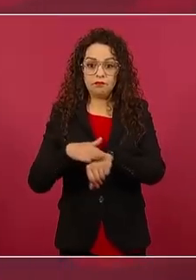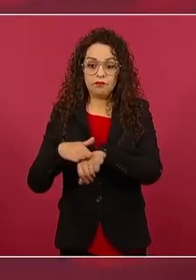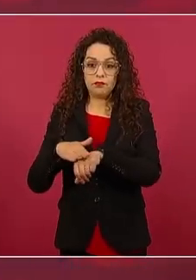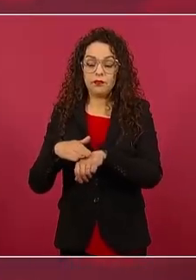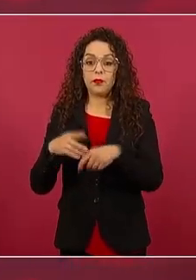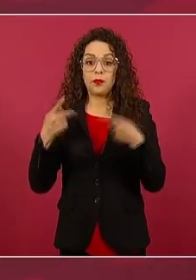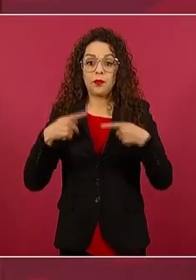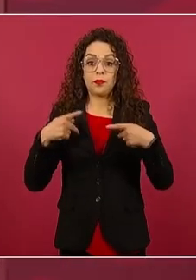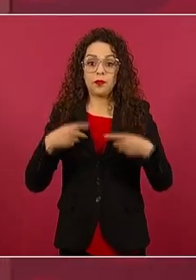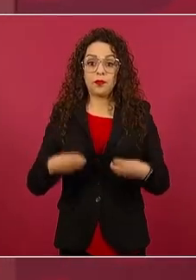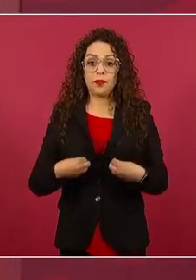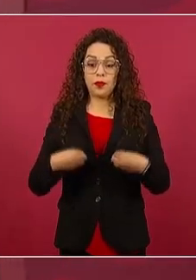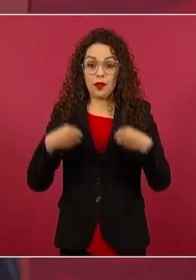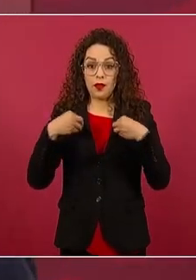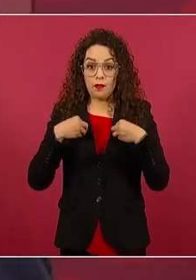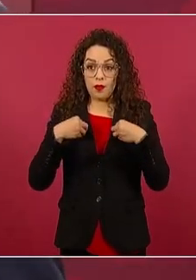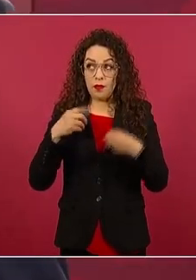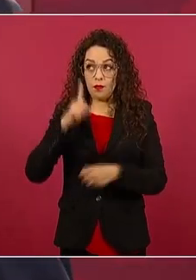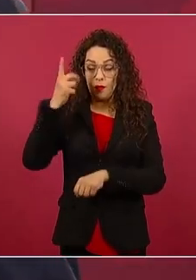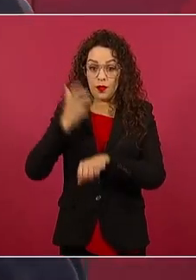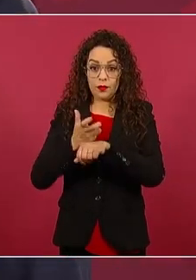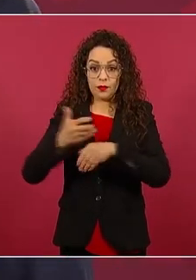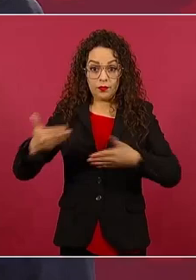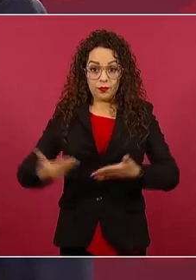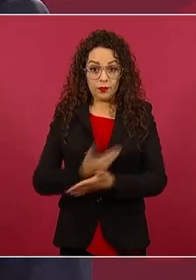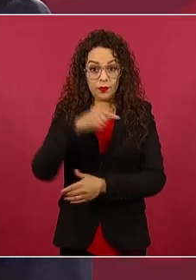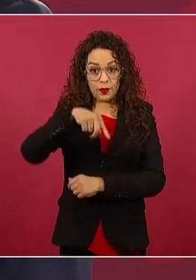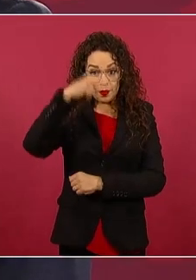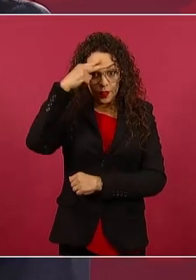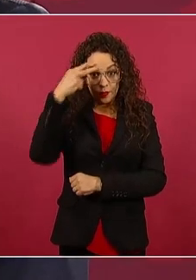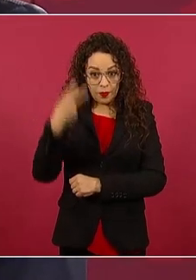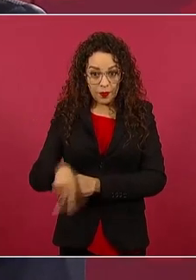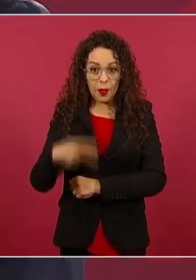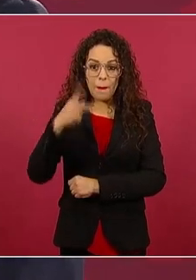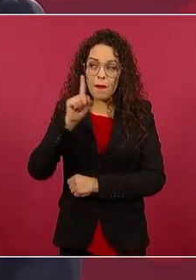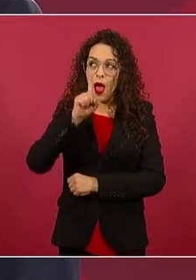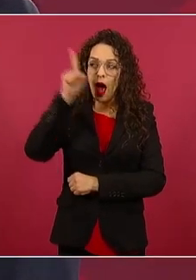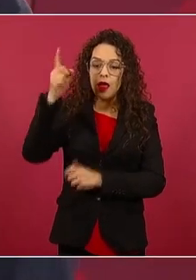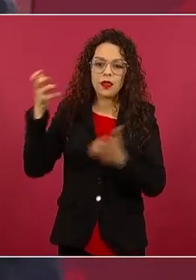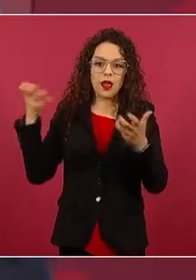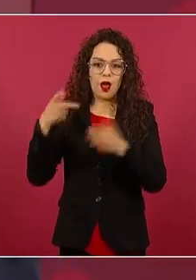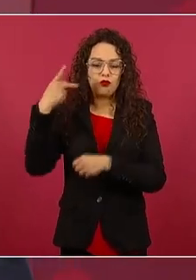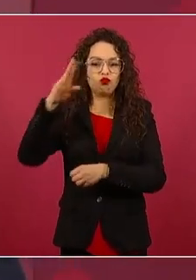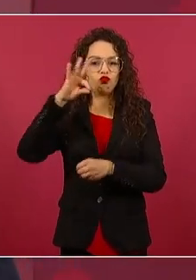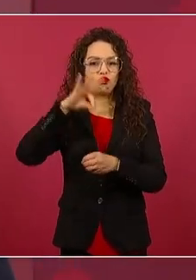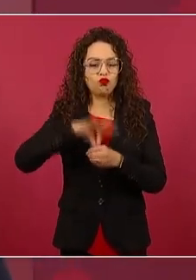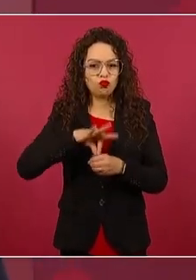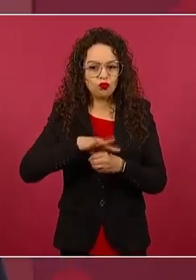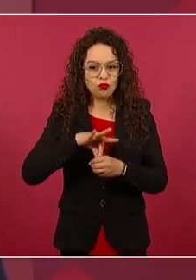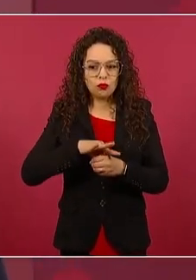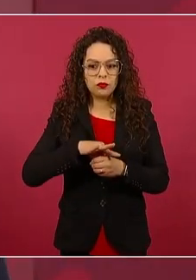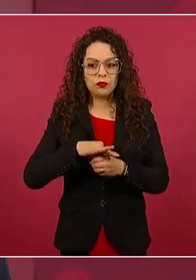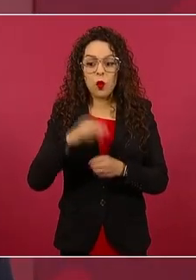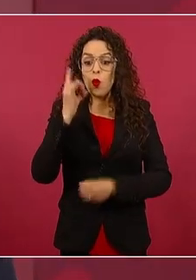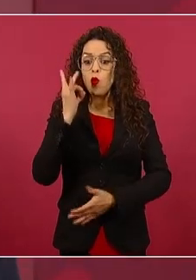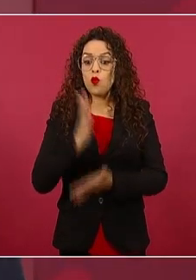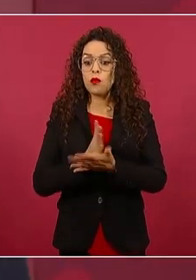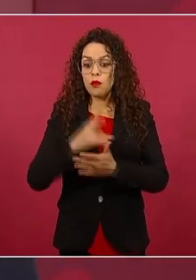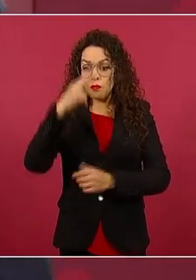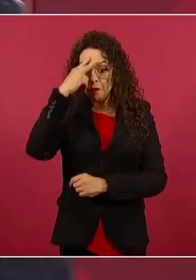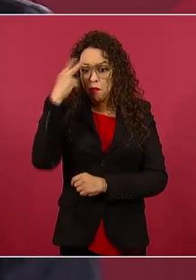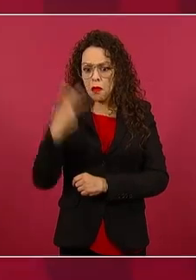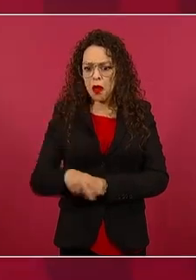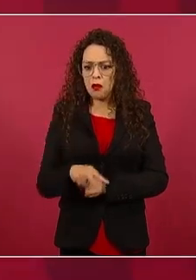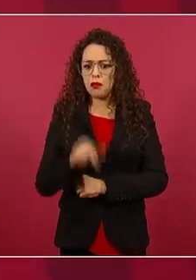mexicano y que votan en Estados Unidos, y no solo a los mexicanos,